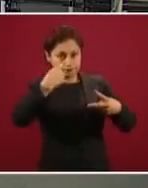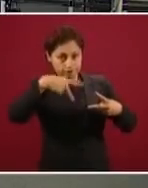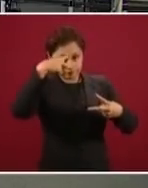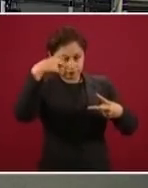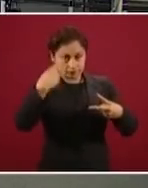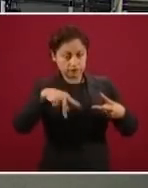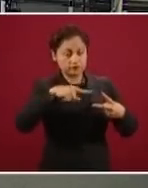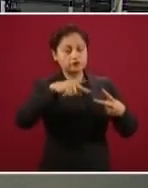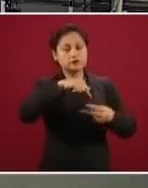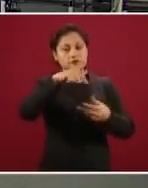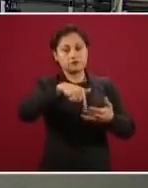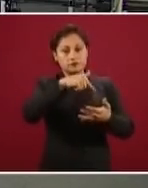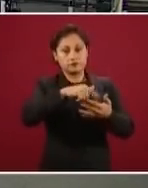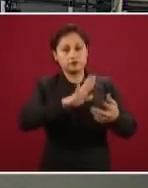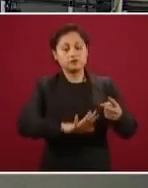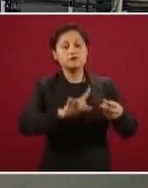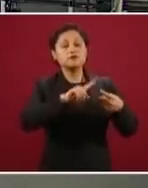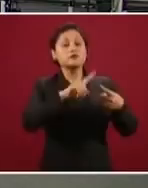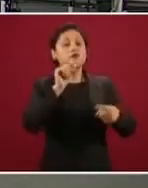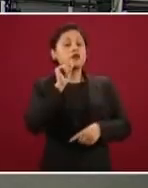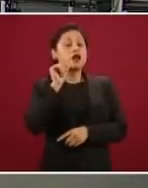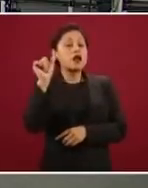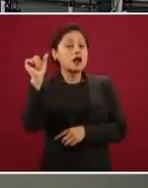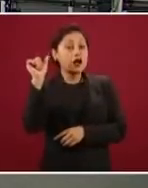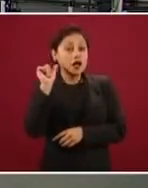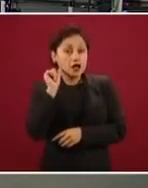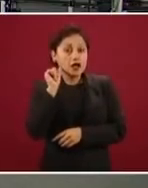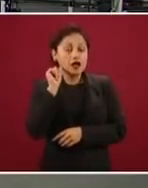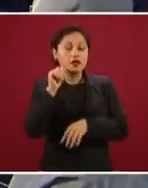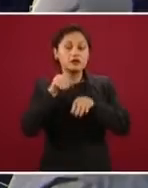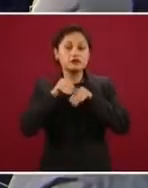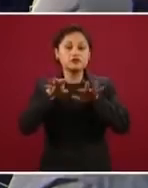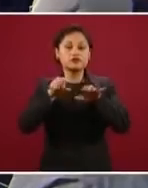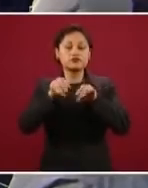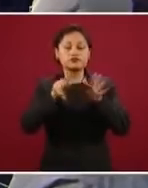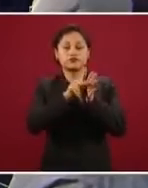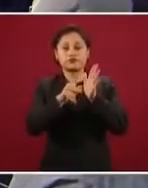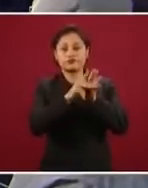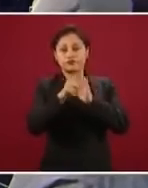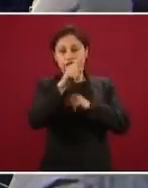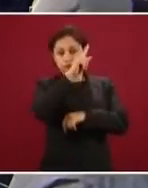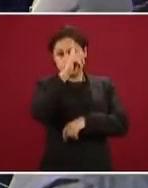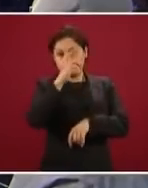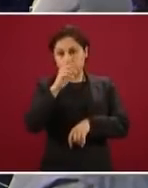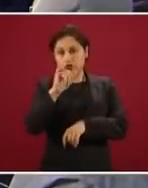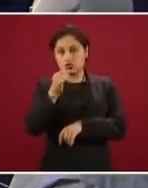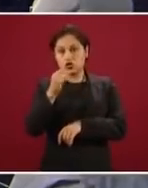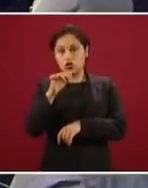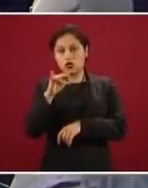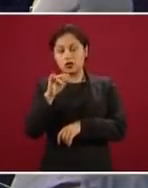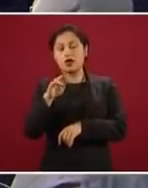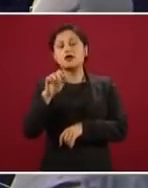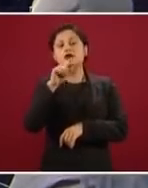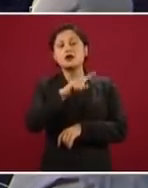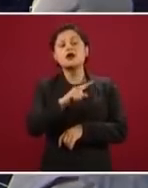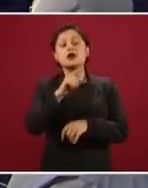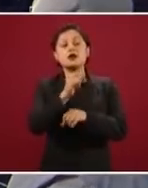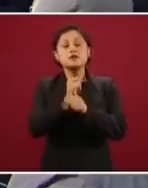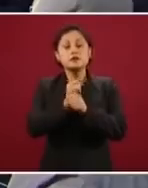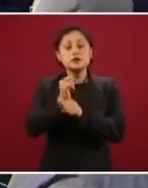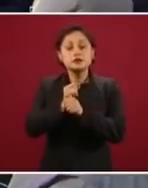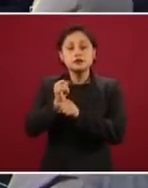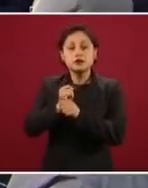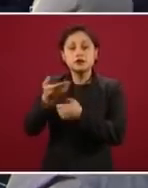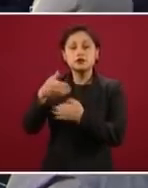regional la primera es el día de ayer a través de una publicación the wall street journal aseguró que hay una investigación contra el ex